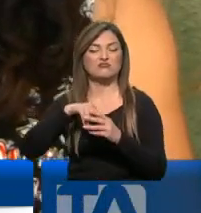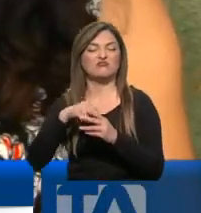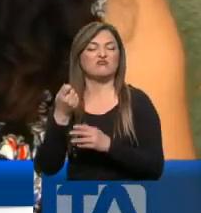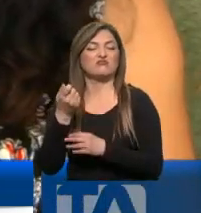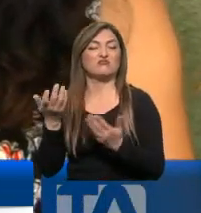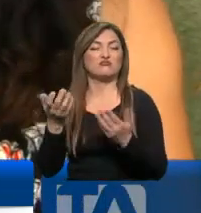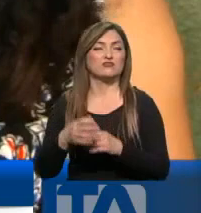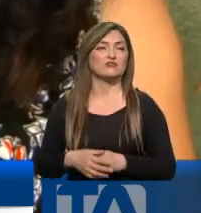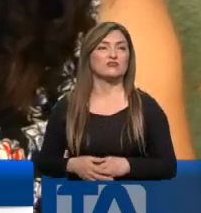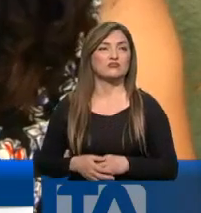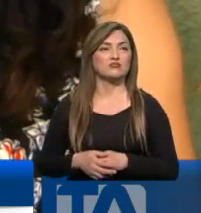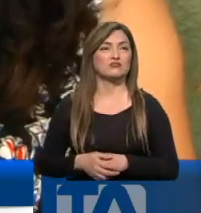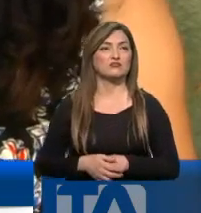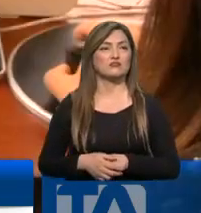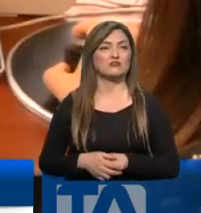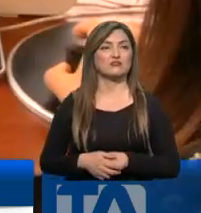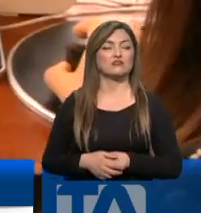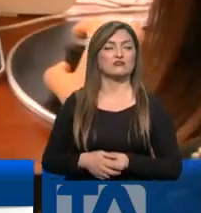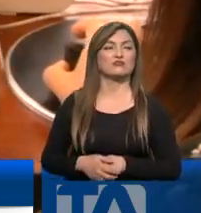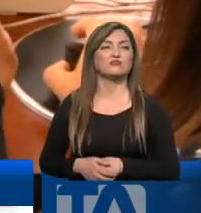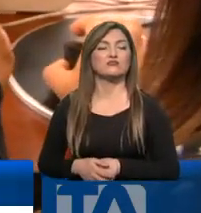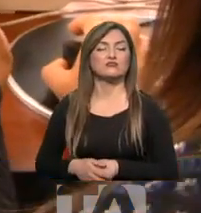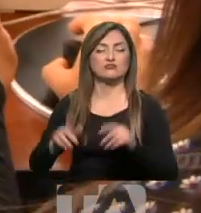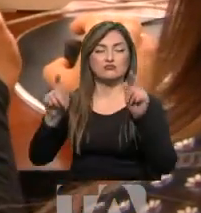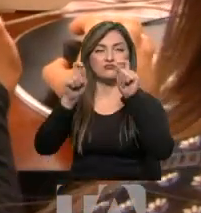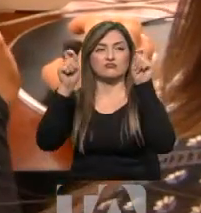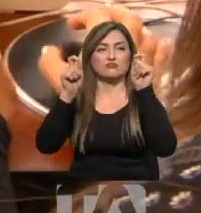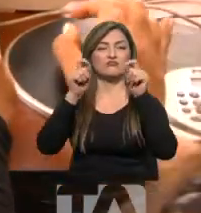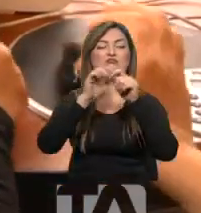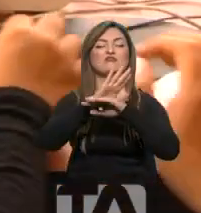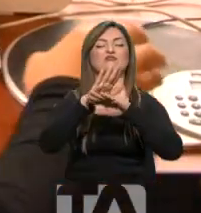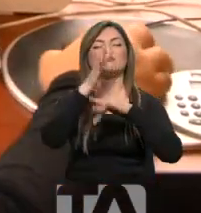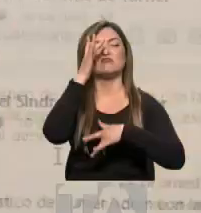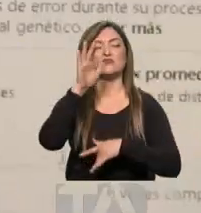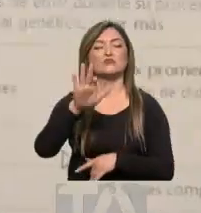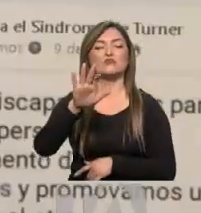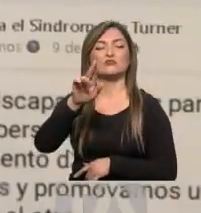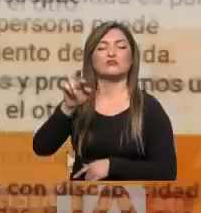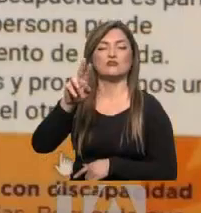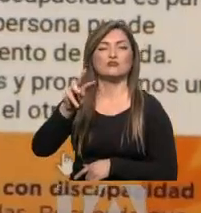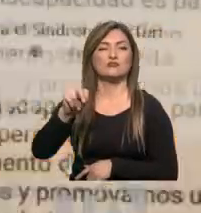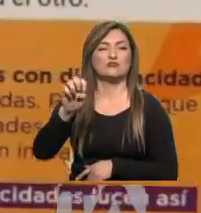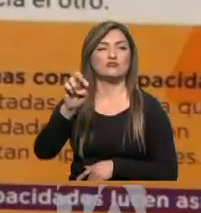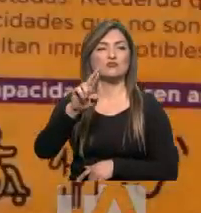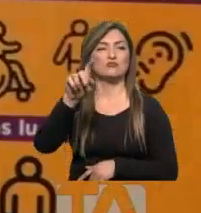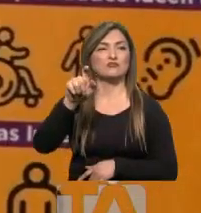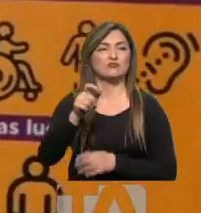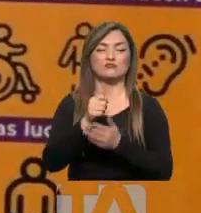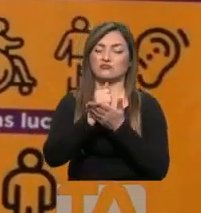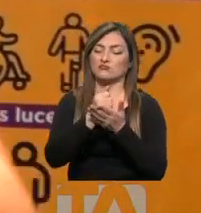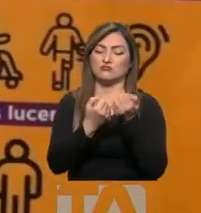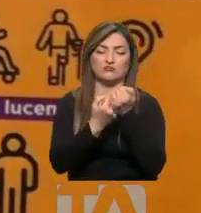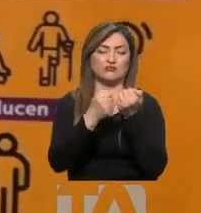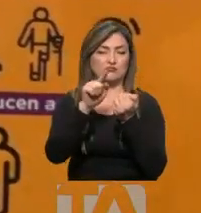recursos, entonces nos tocó. Hoy la Fundación para el Síndrome de Turner necesita nuestra ayuda para continuar brindando apoyo a